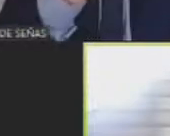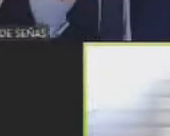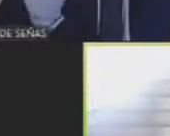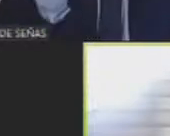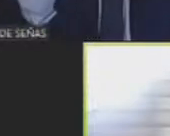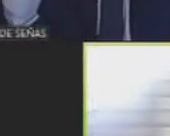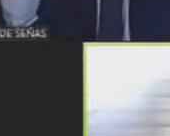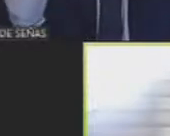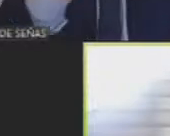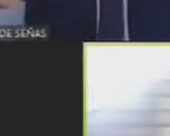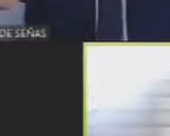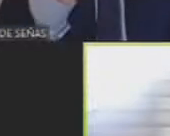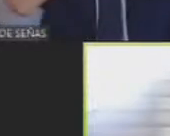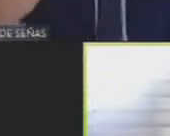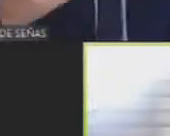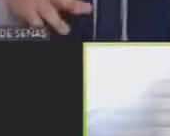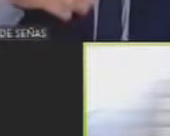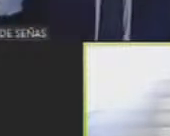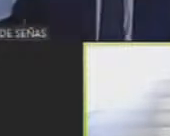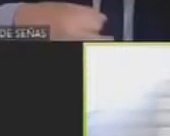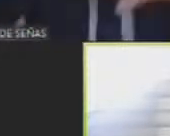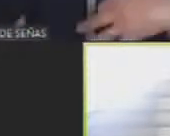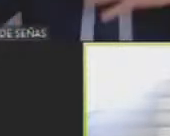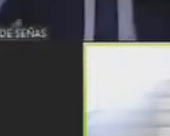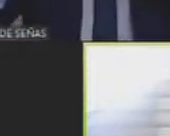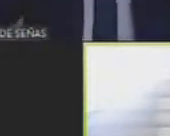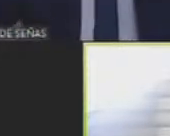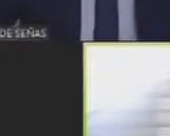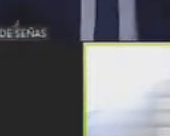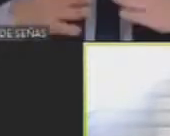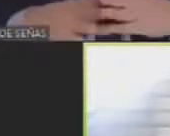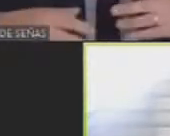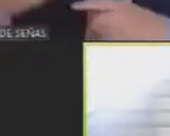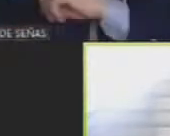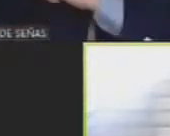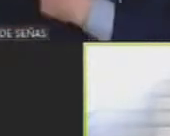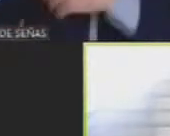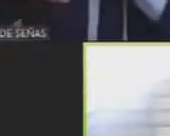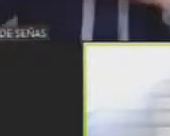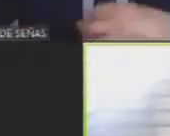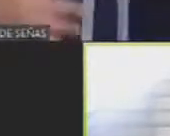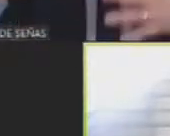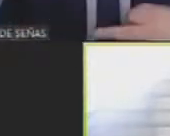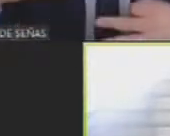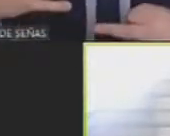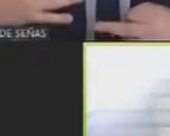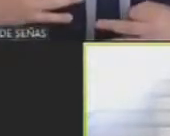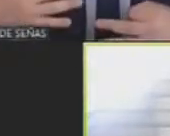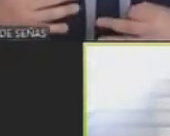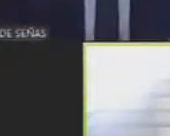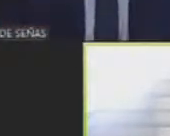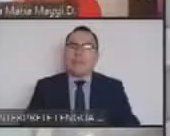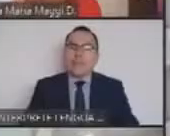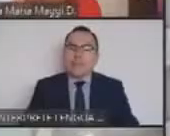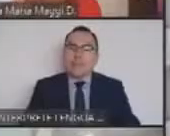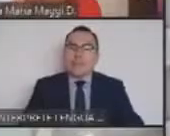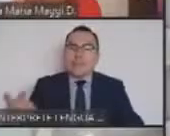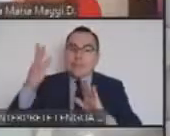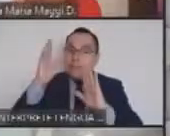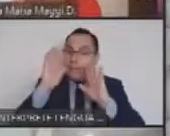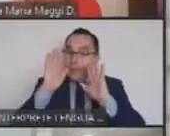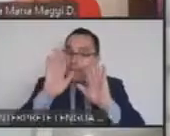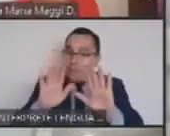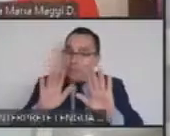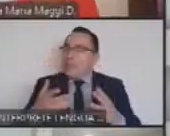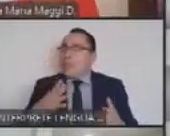2021-2022 con la iniciativa Justicia Abierta en el Poder Judicial. Y en el fondo se trata